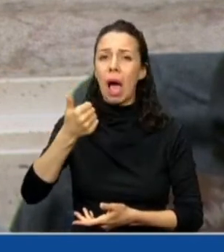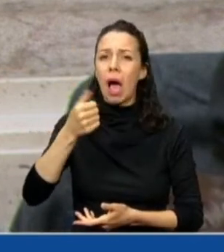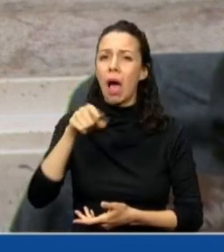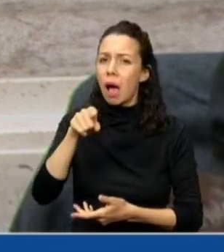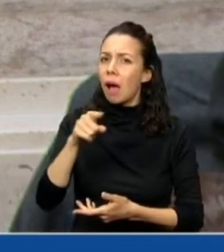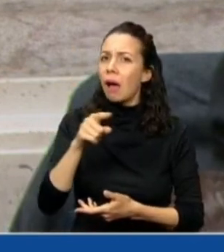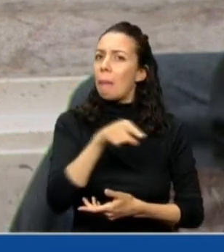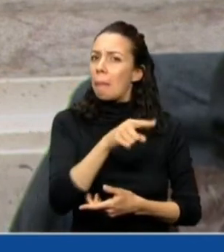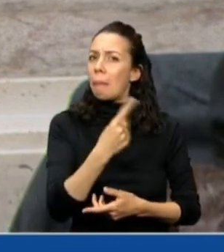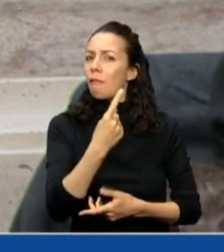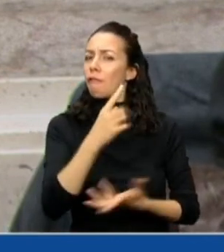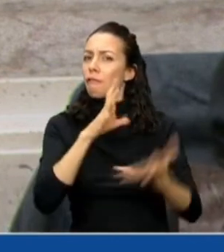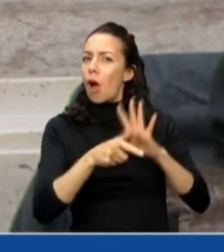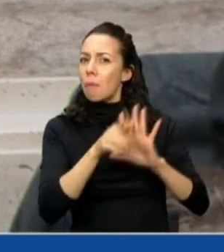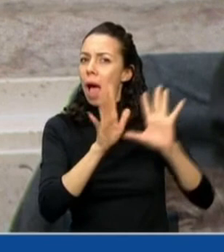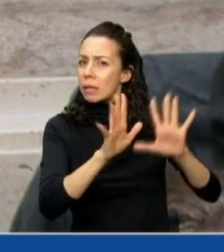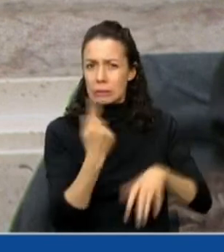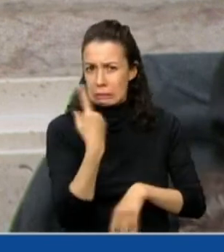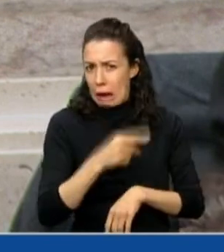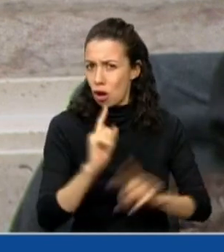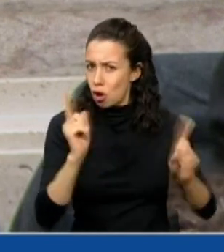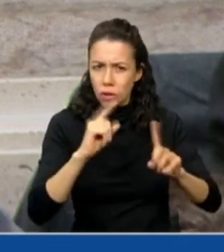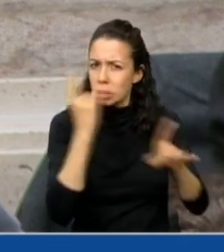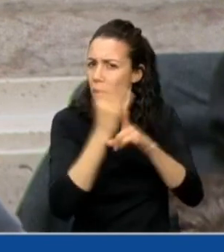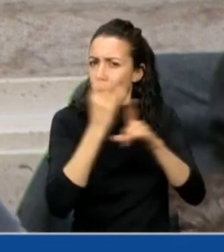como esta, siempre tuvo una actitud